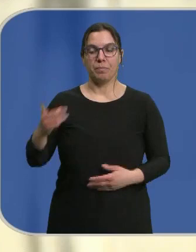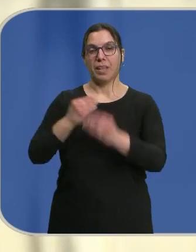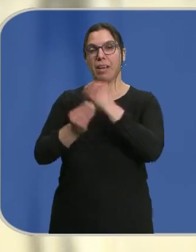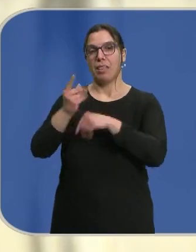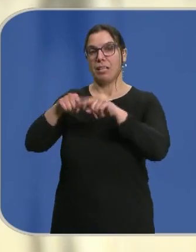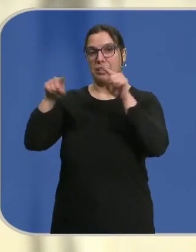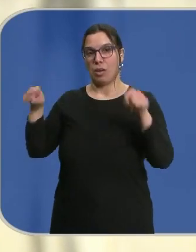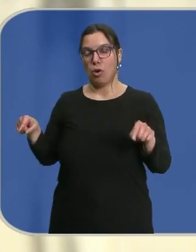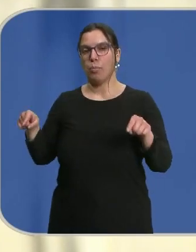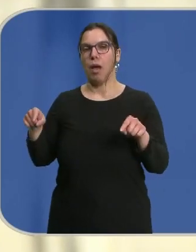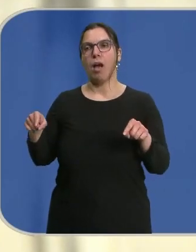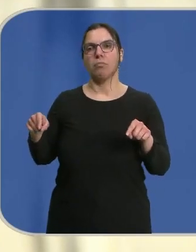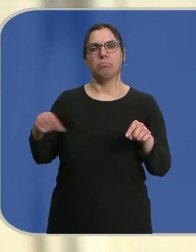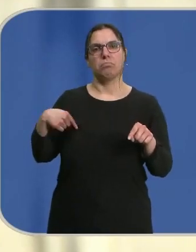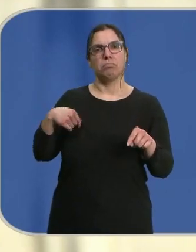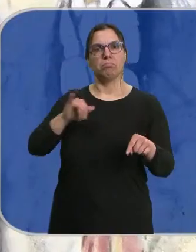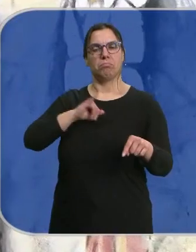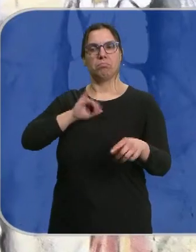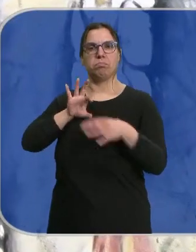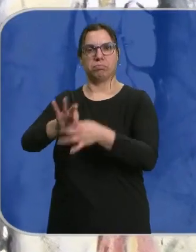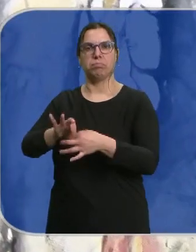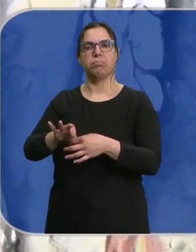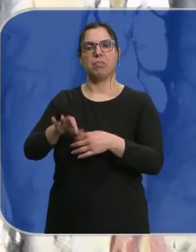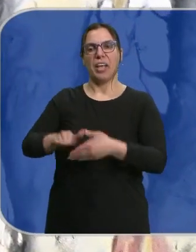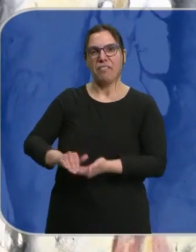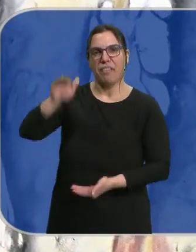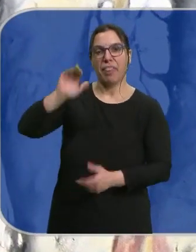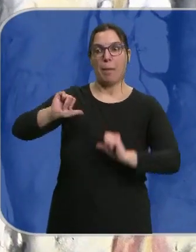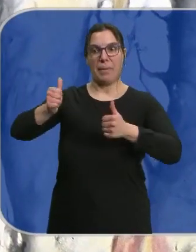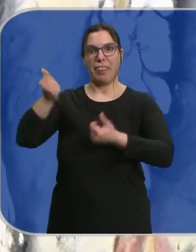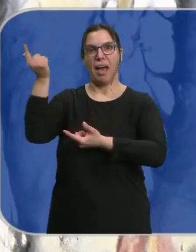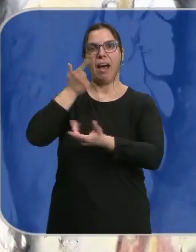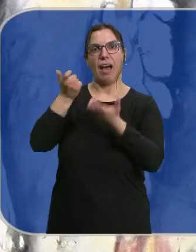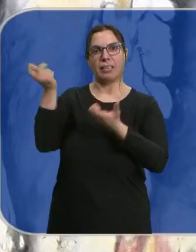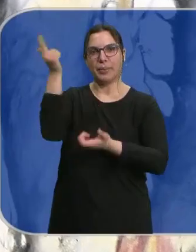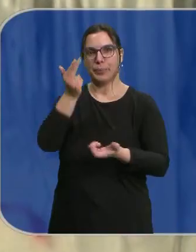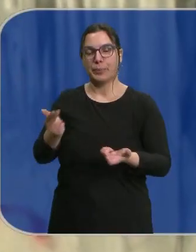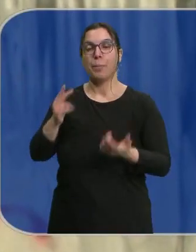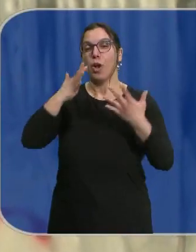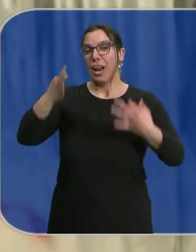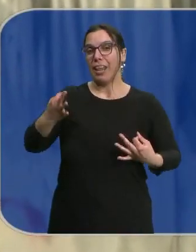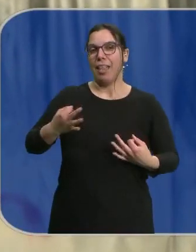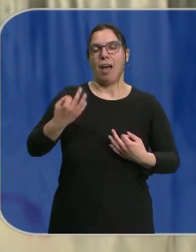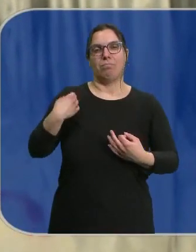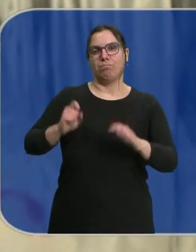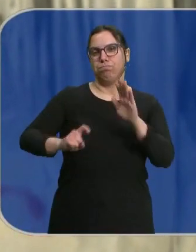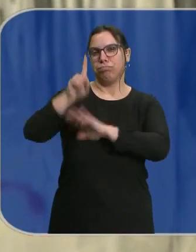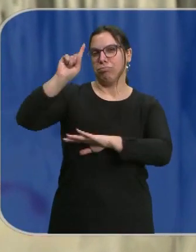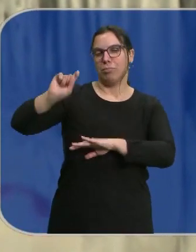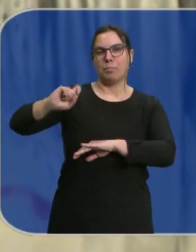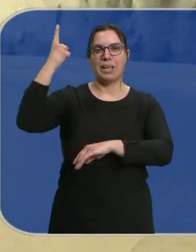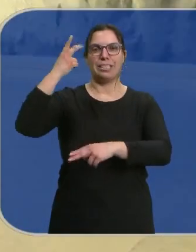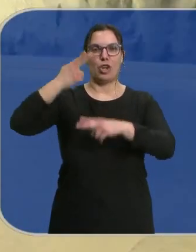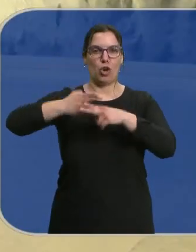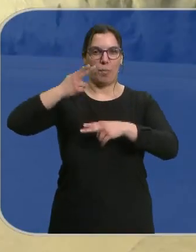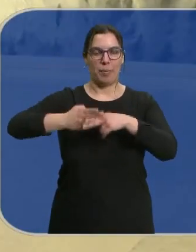Nació en Segovia y no reniega de ella. Marcó su infancia y también sus inicios artísticos, aunque fue en Roma donde se consagró en lo que en parte